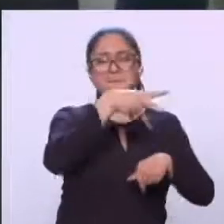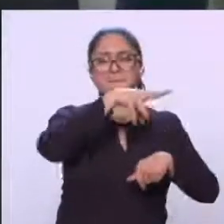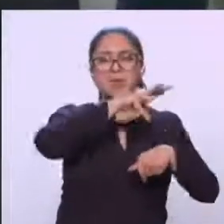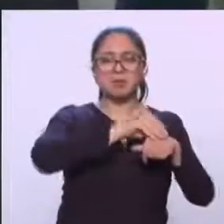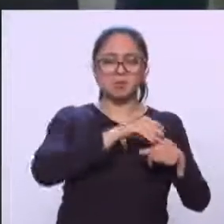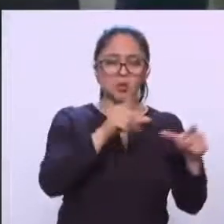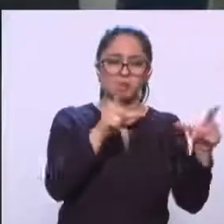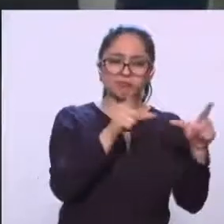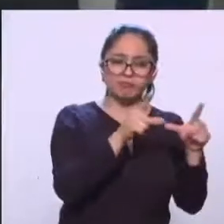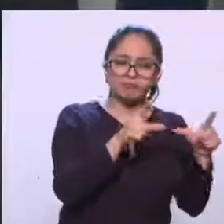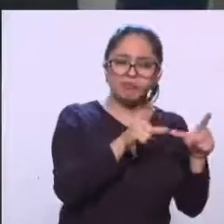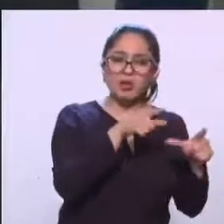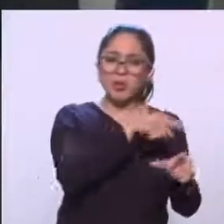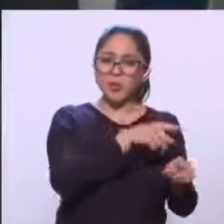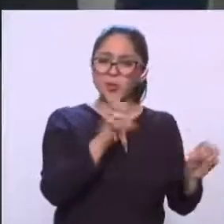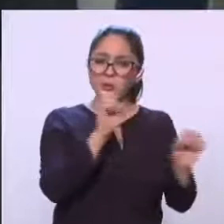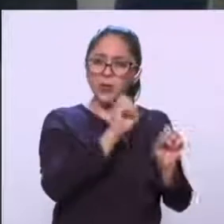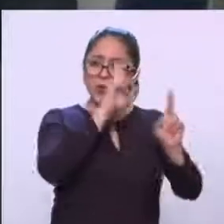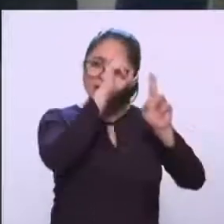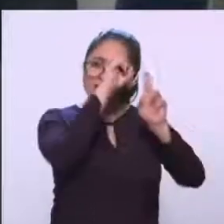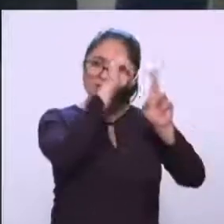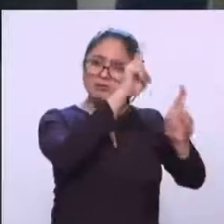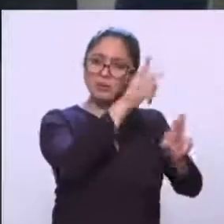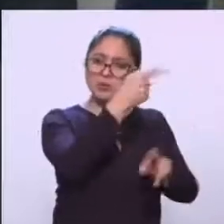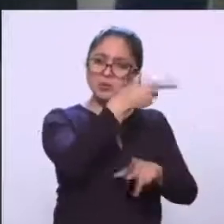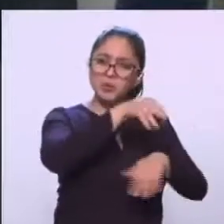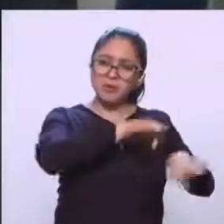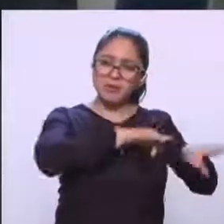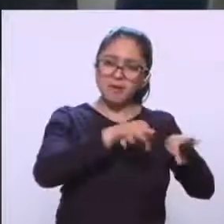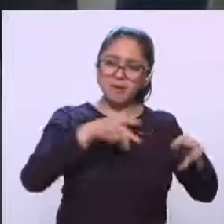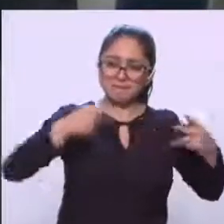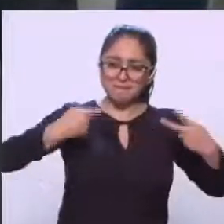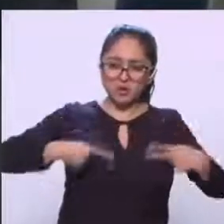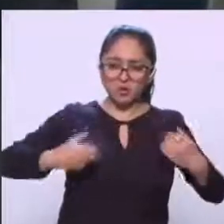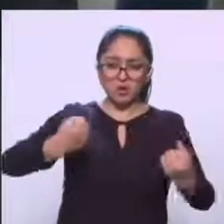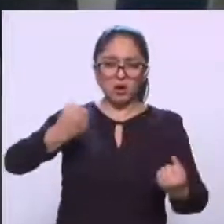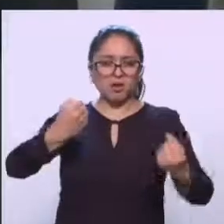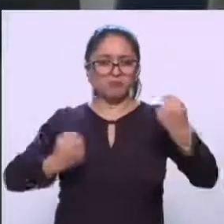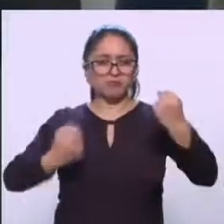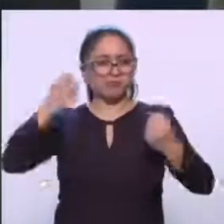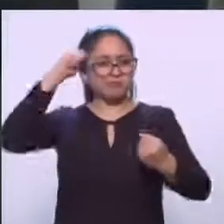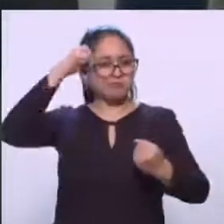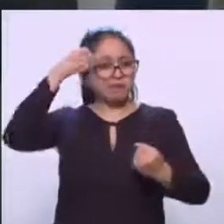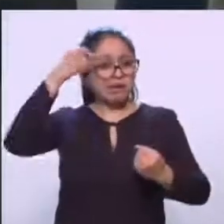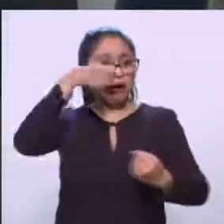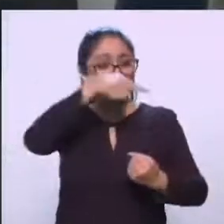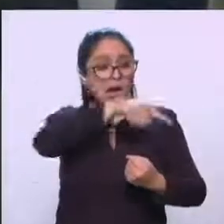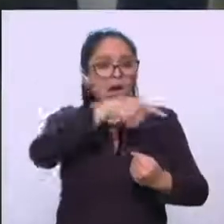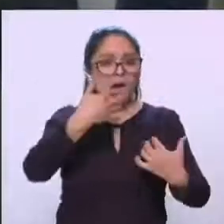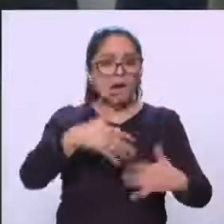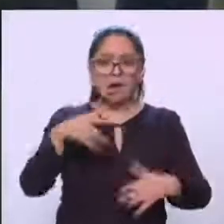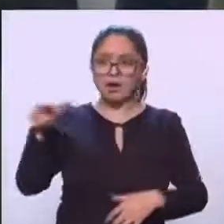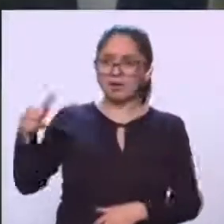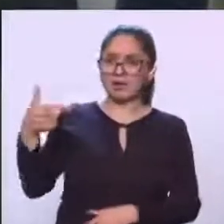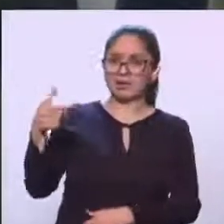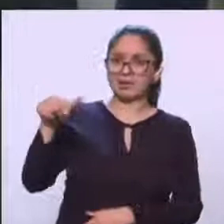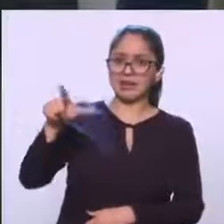completamente violatorio de los derechos laborales de los choferes, por ejemplo, es una cosa de la que Gisela platica un poco en la